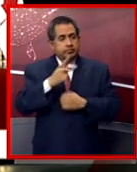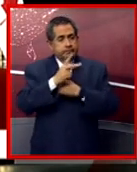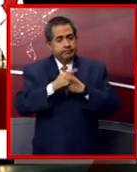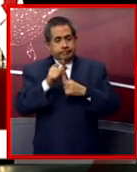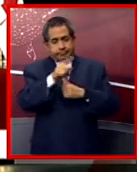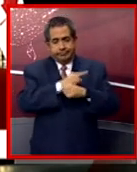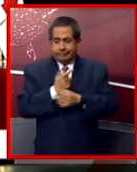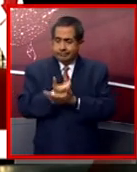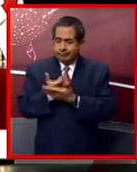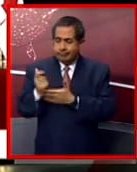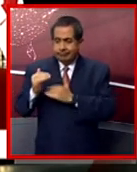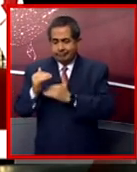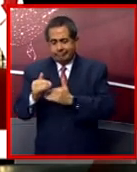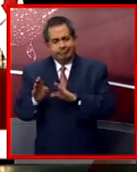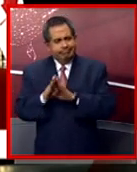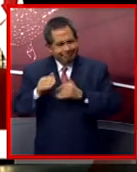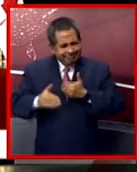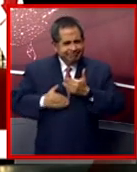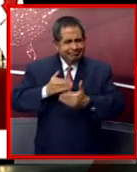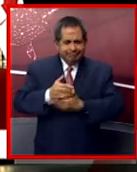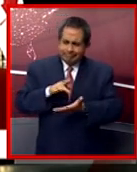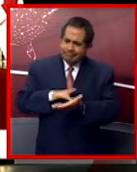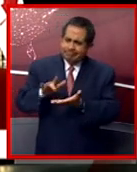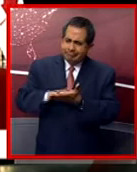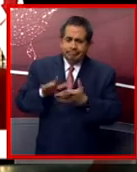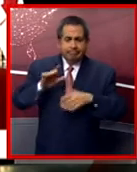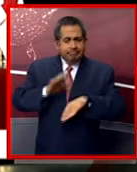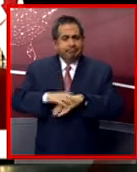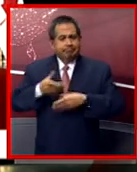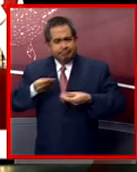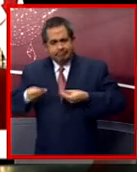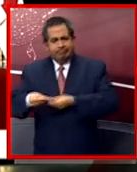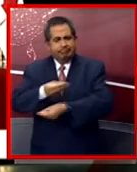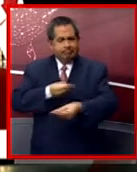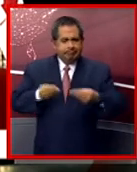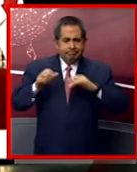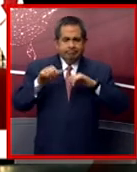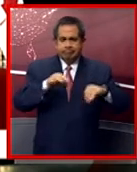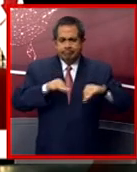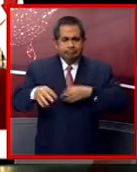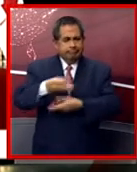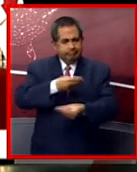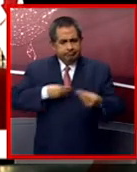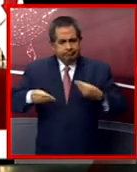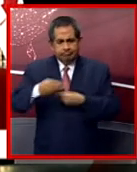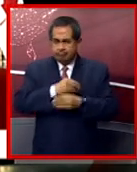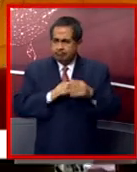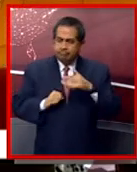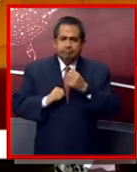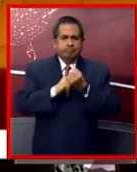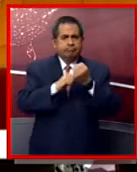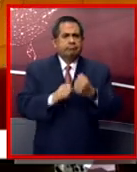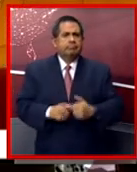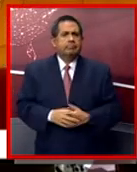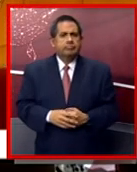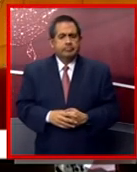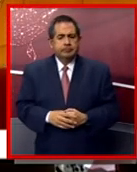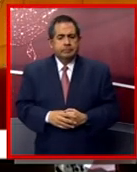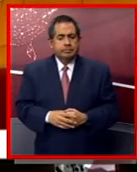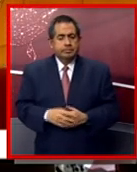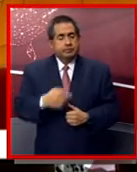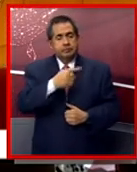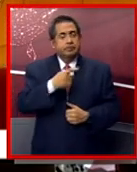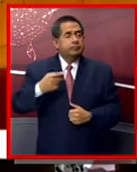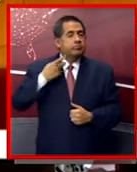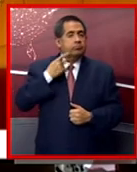la respuesta está en promover una mayor movilidad laboral que fortalezca el mercado regional. La visita del